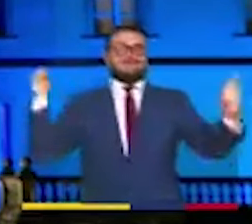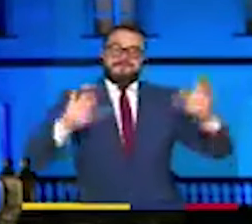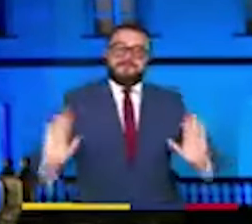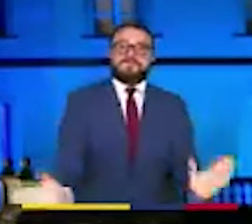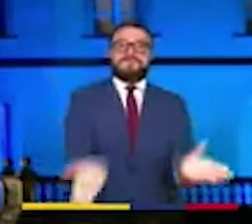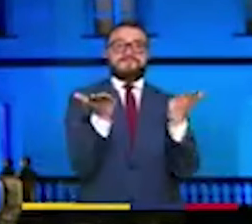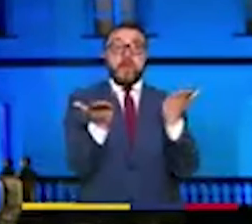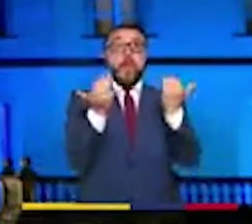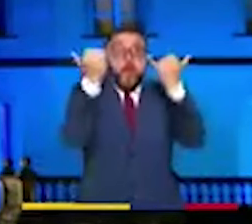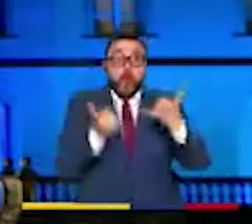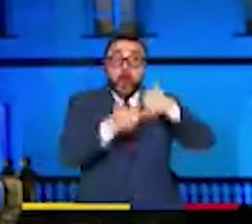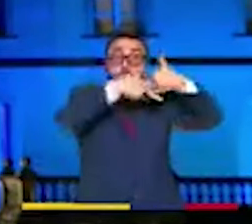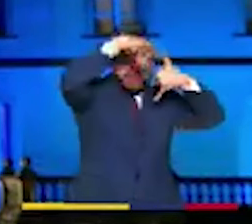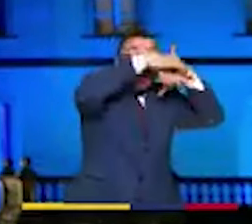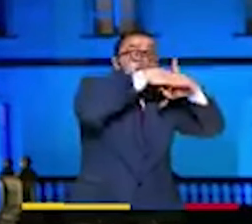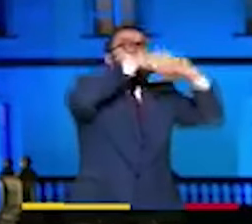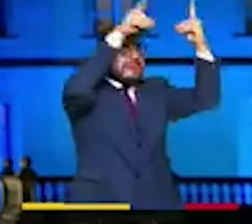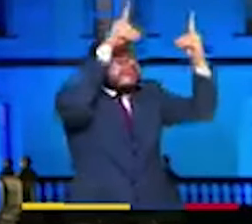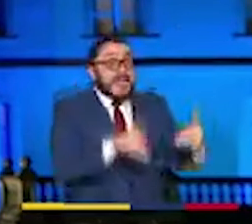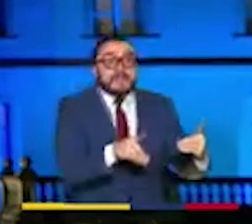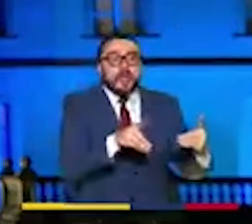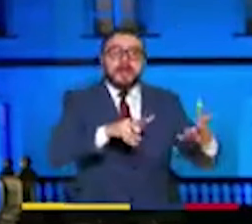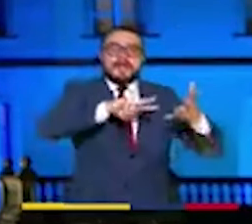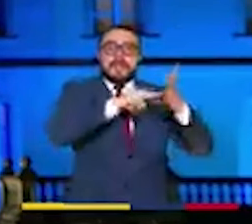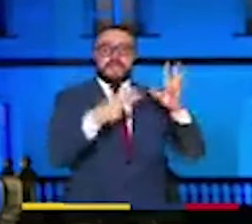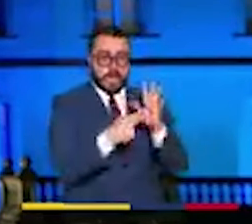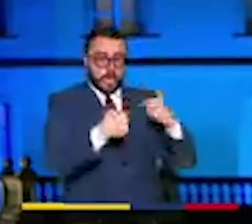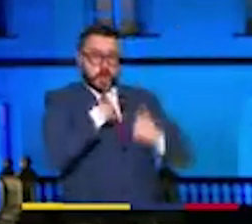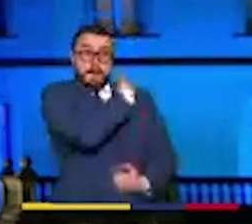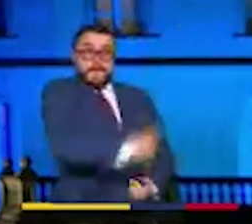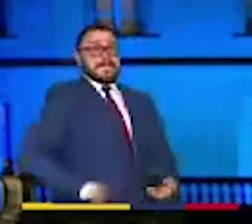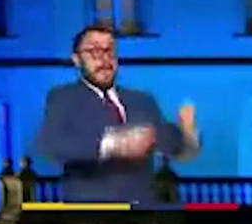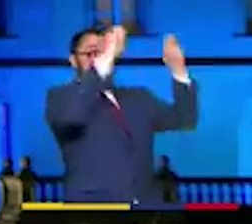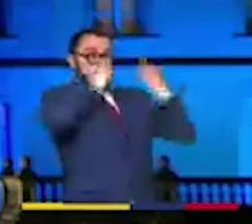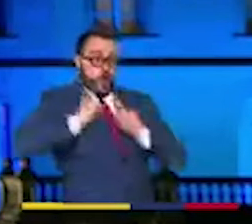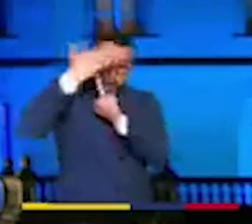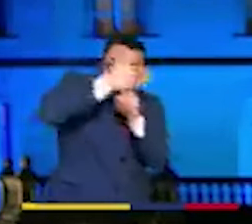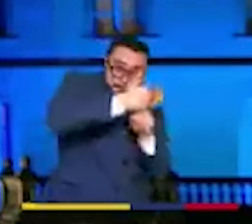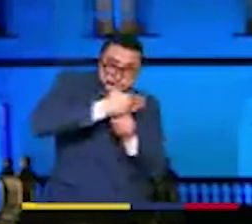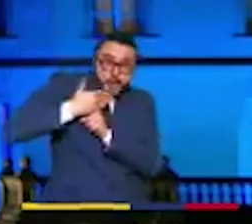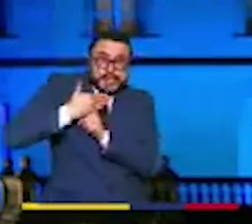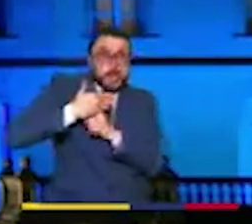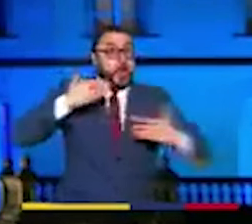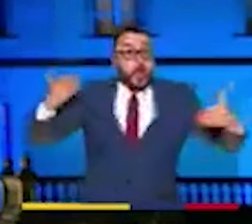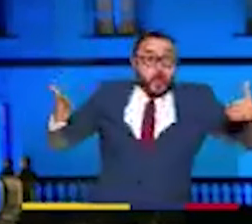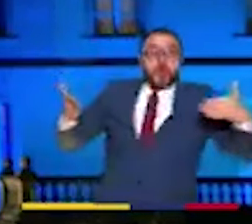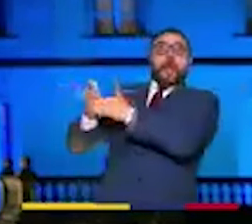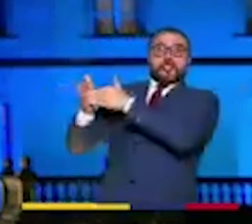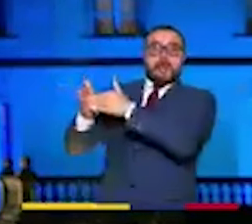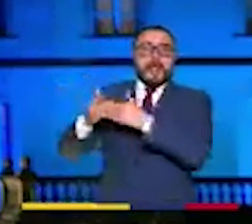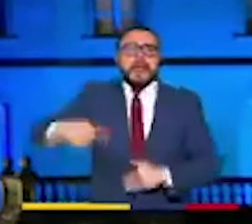hoy es el inicio de un golpe contra el fuero integral del presidente, contra las 11 millones de personas que